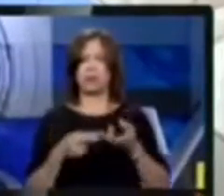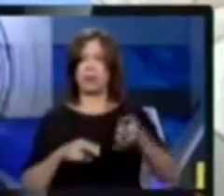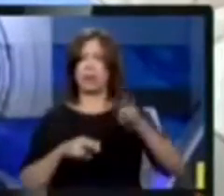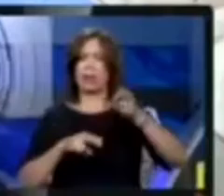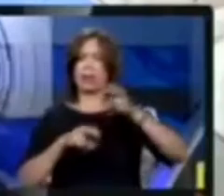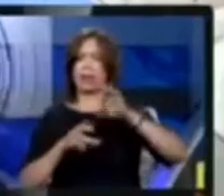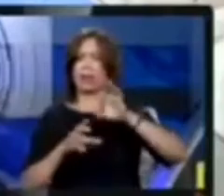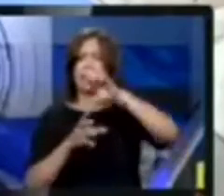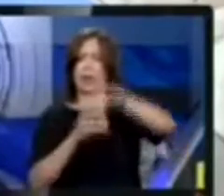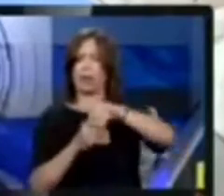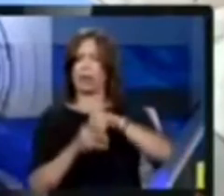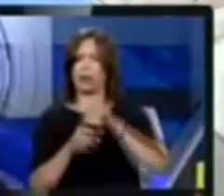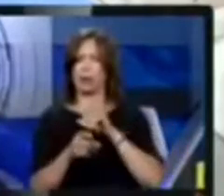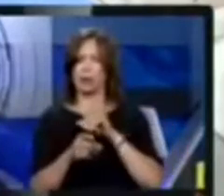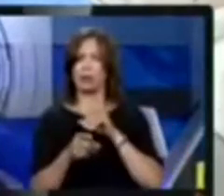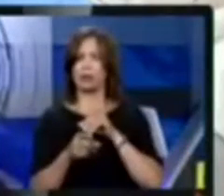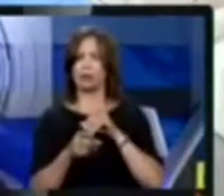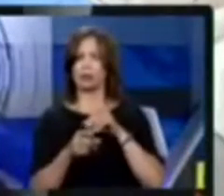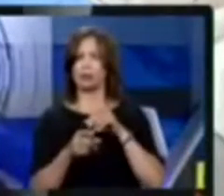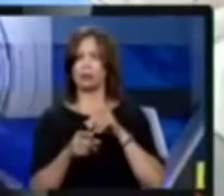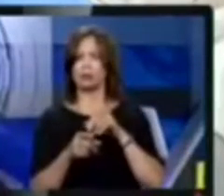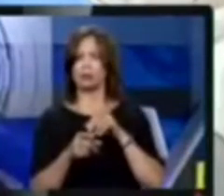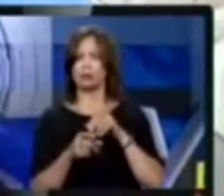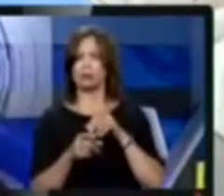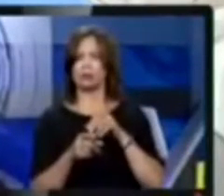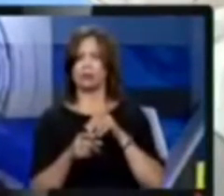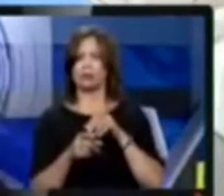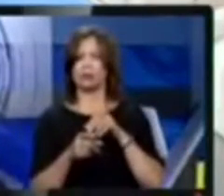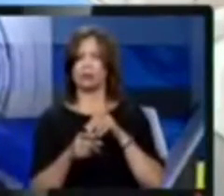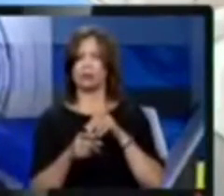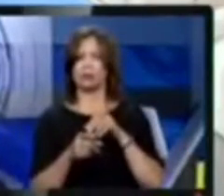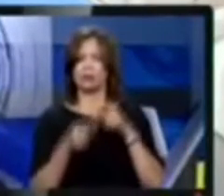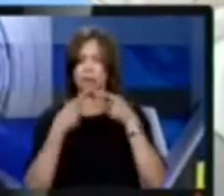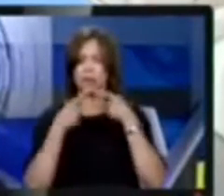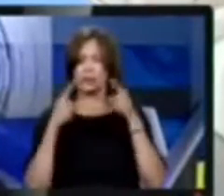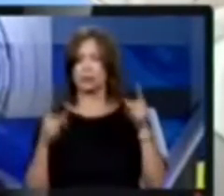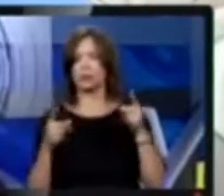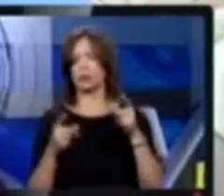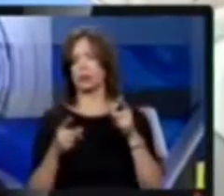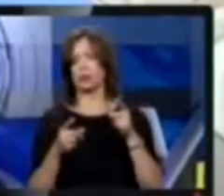subido bajo el potro, sobre el potro de la denuncia